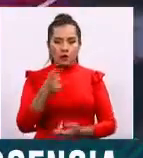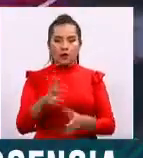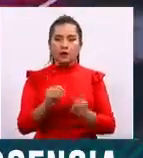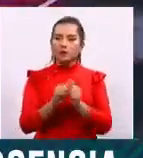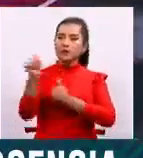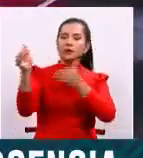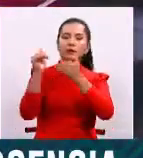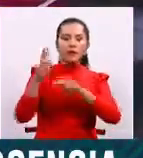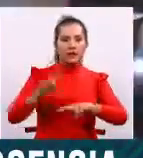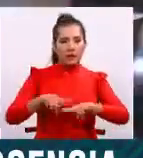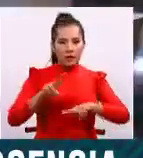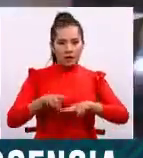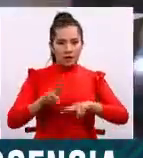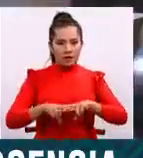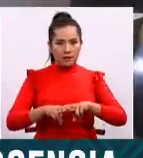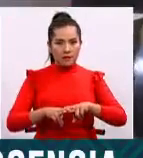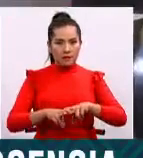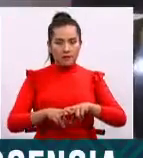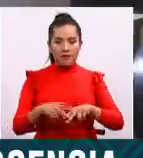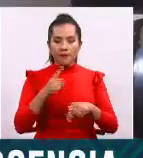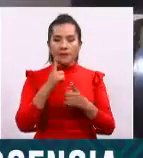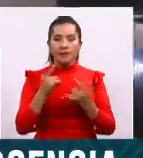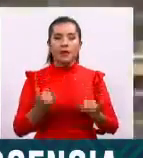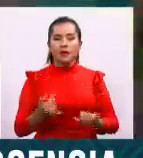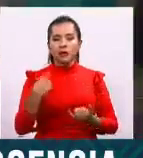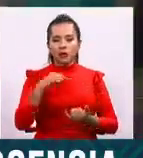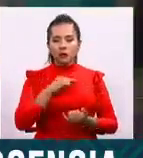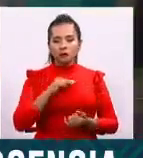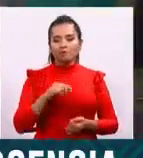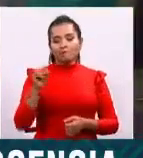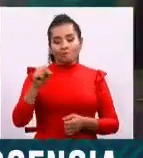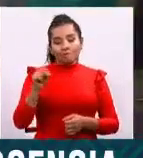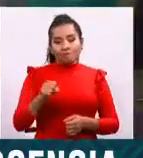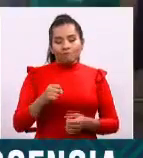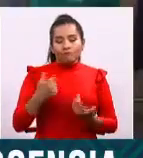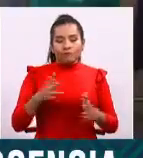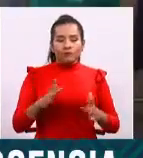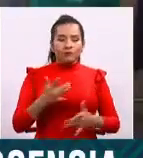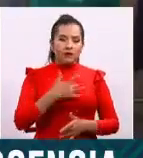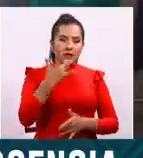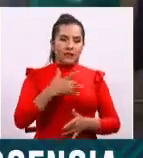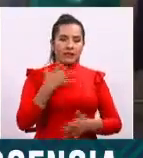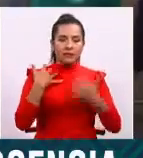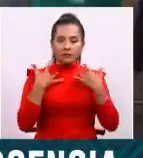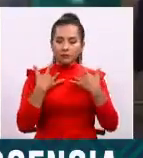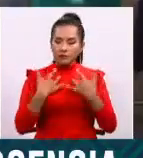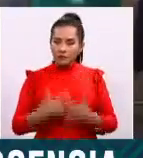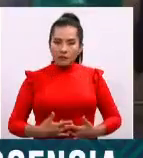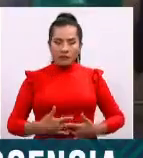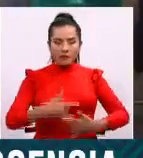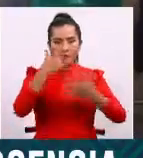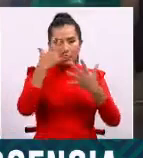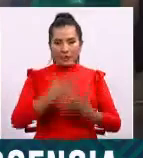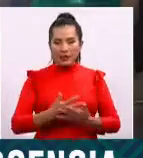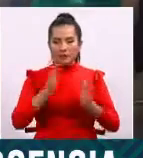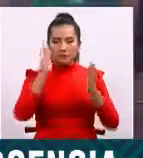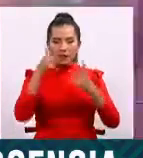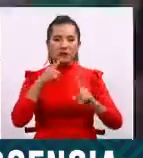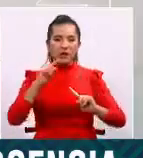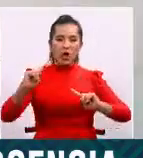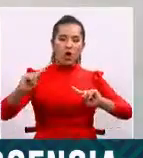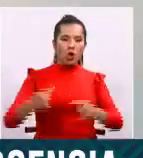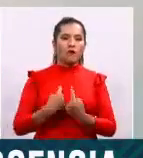salar. Nos sentimos de verdad un poco muy, muy mal, ¿no? Tal vez un poco ofendidos, no